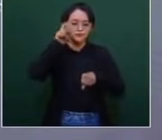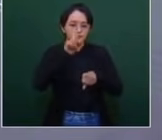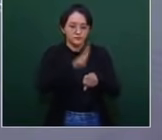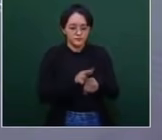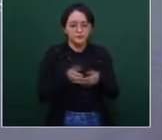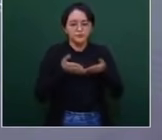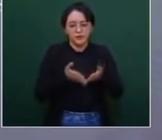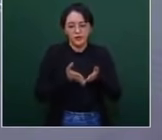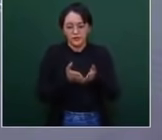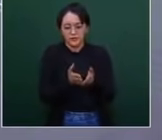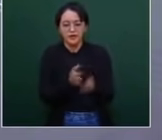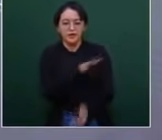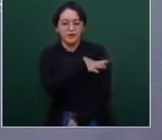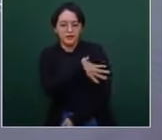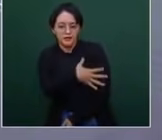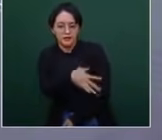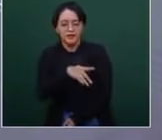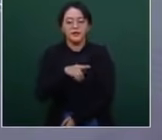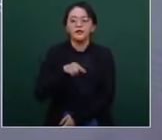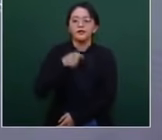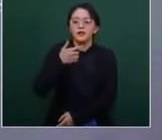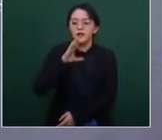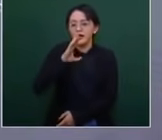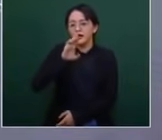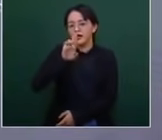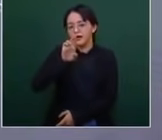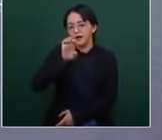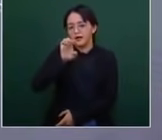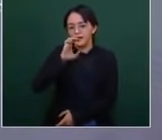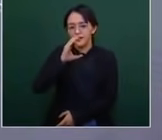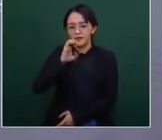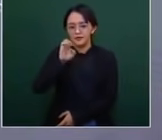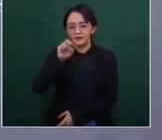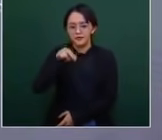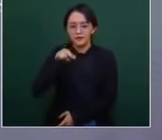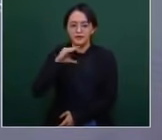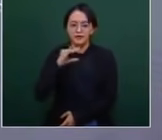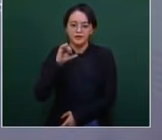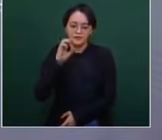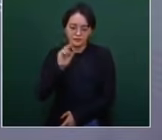general Luis Crescencio Sandoval González, secretario de la Defensa Nacional,